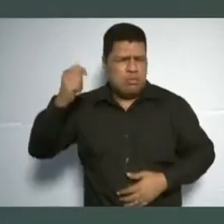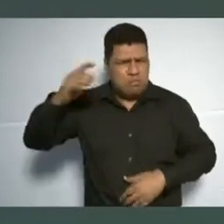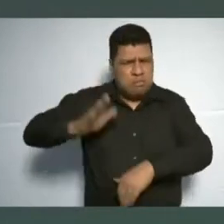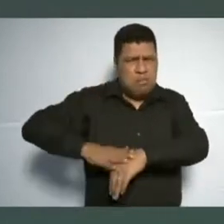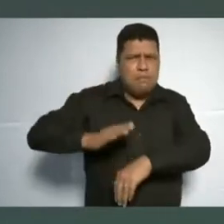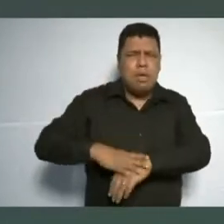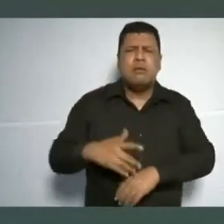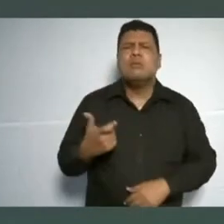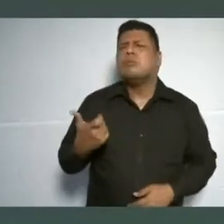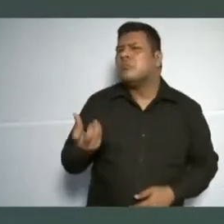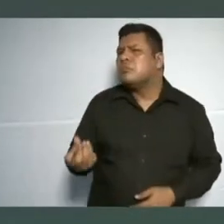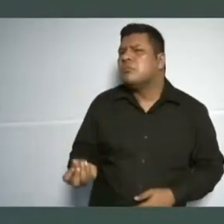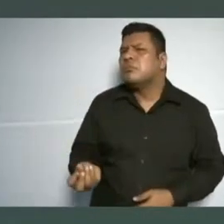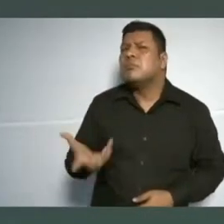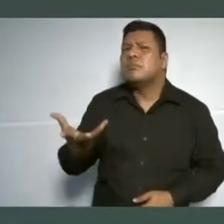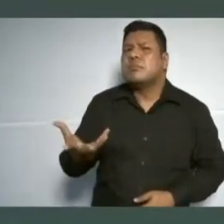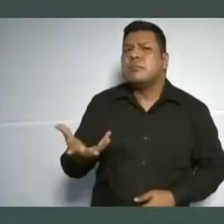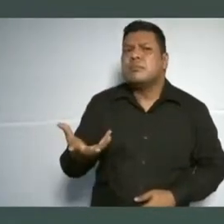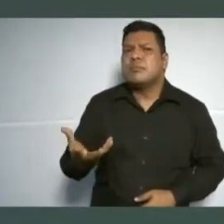a costar?